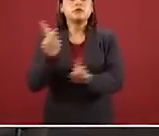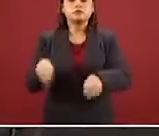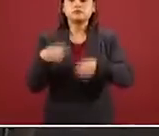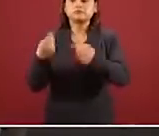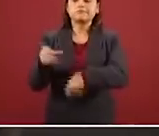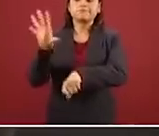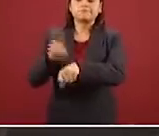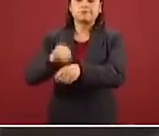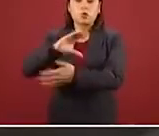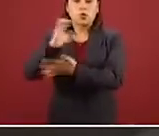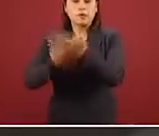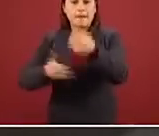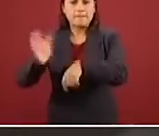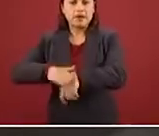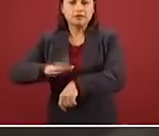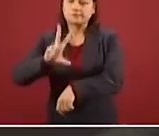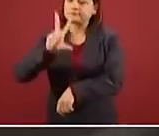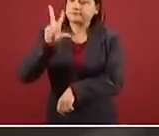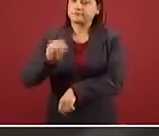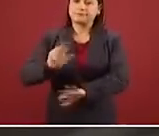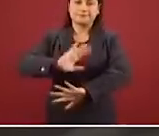más.